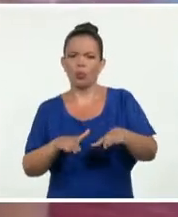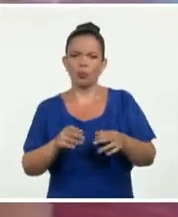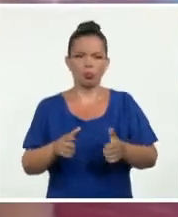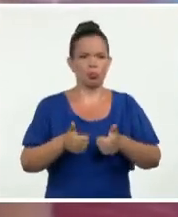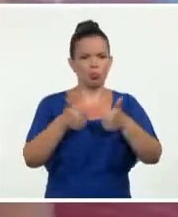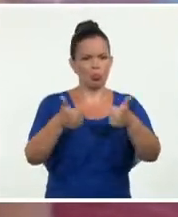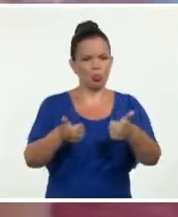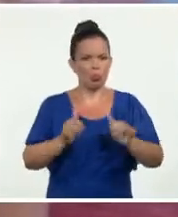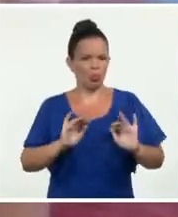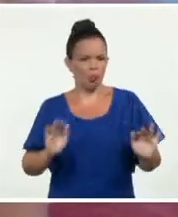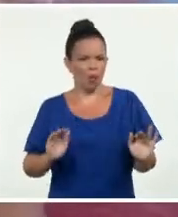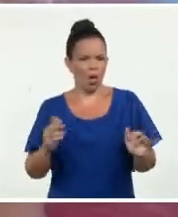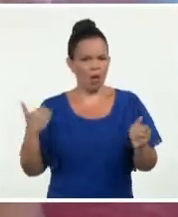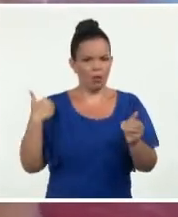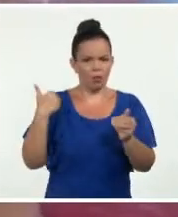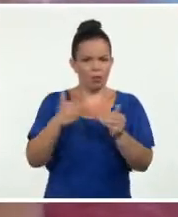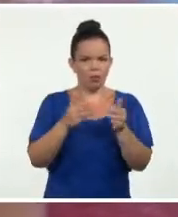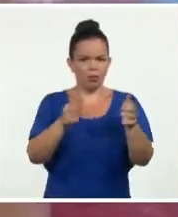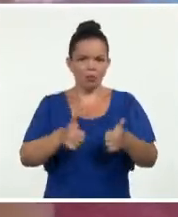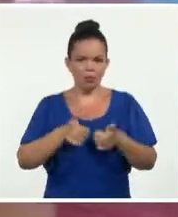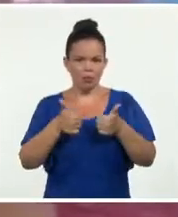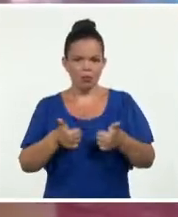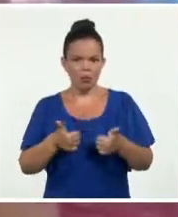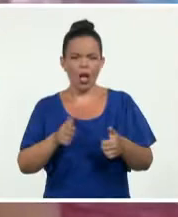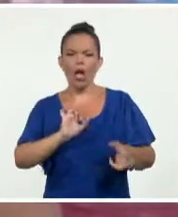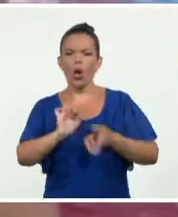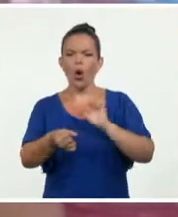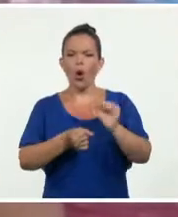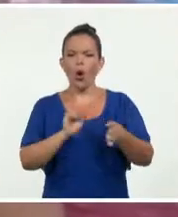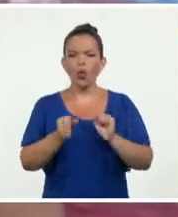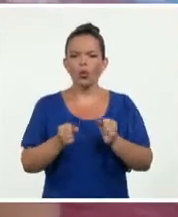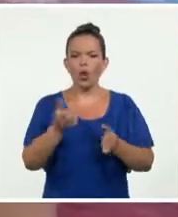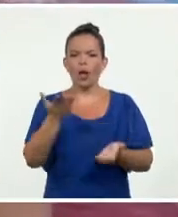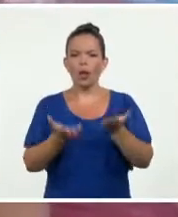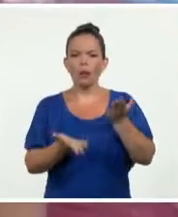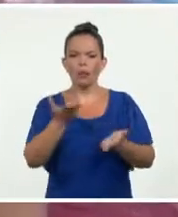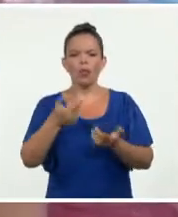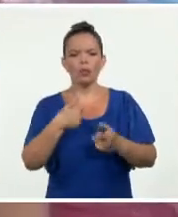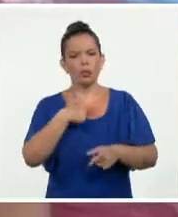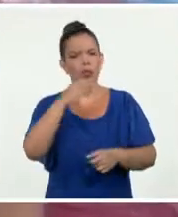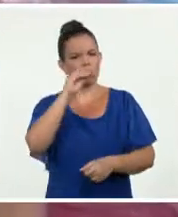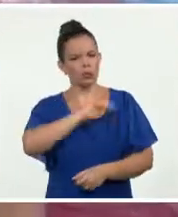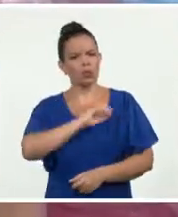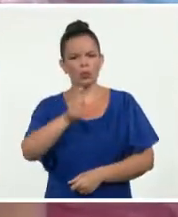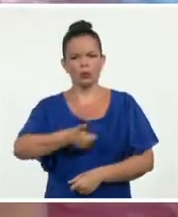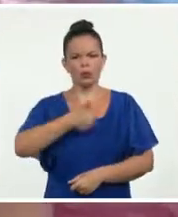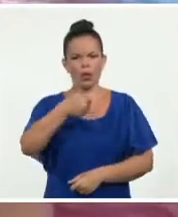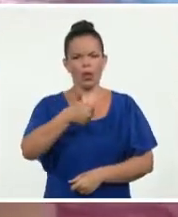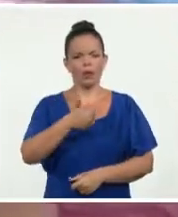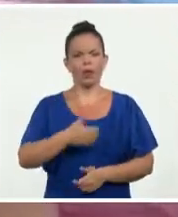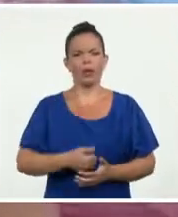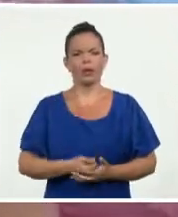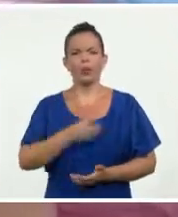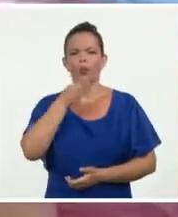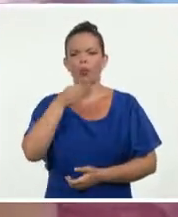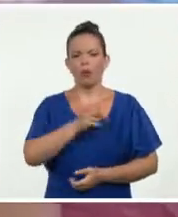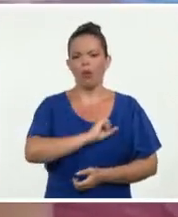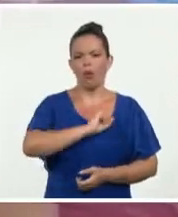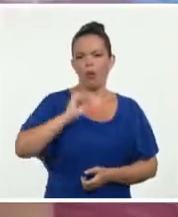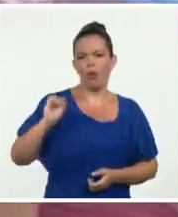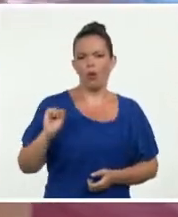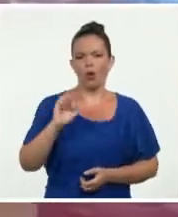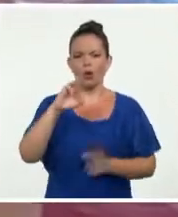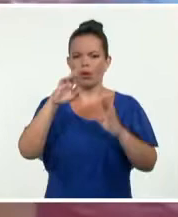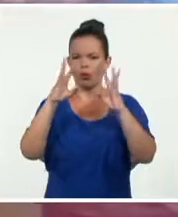días la he terminado en el peso. Entonces creo que me siento bastante fuerte y preparada para obtener el resultado que se quiere.